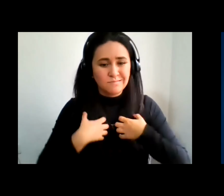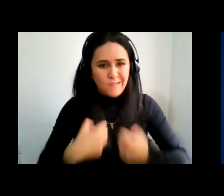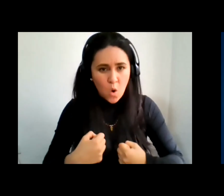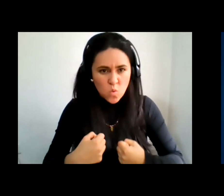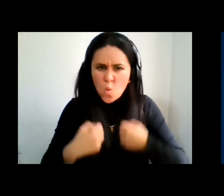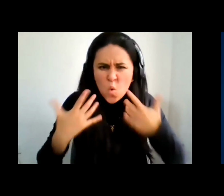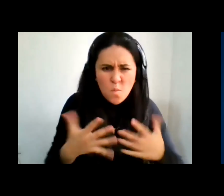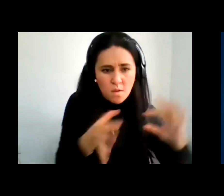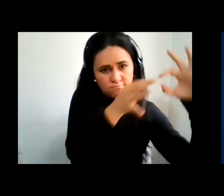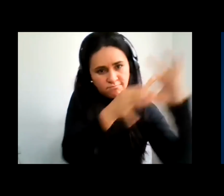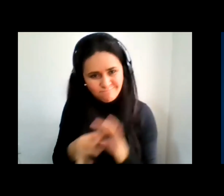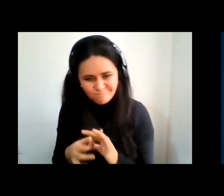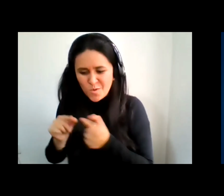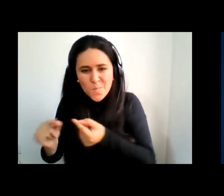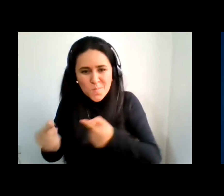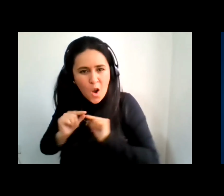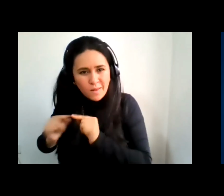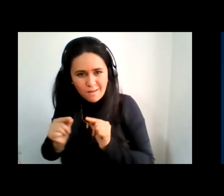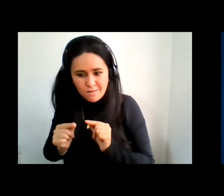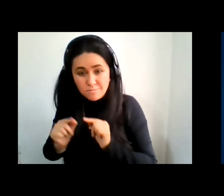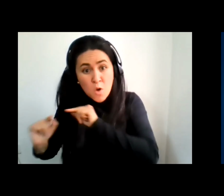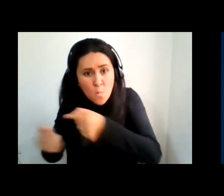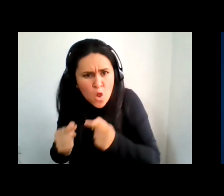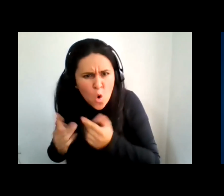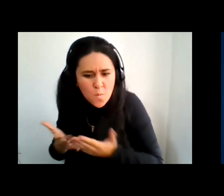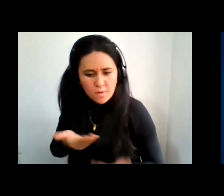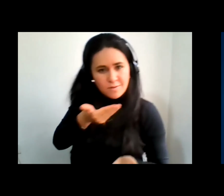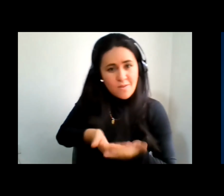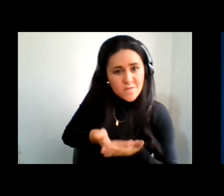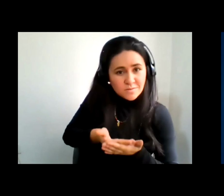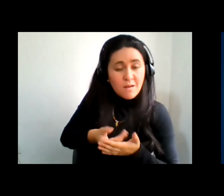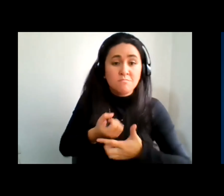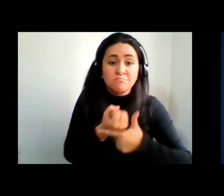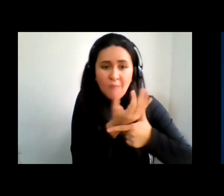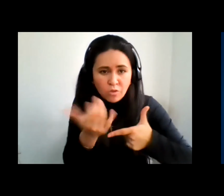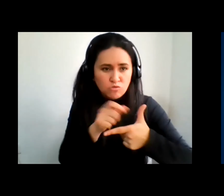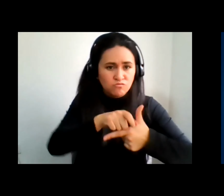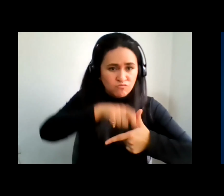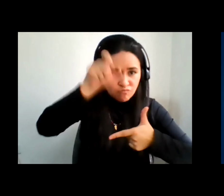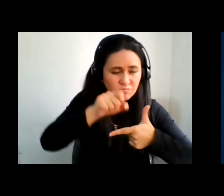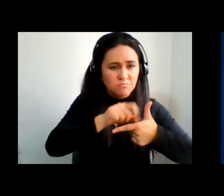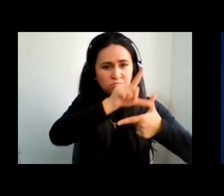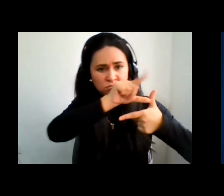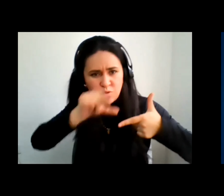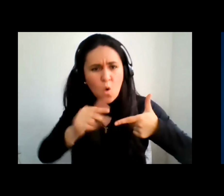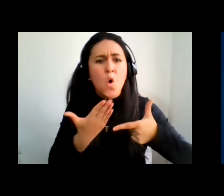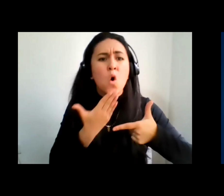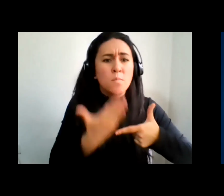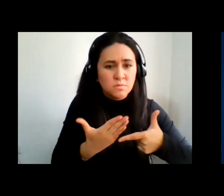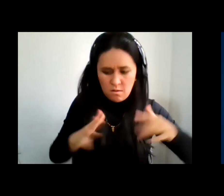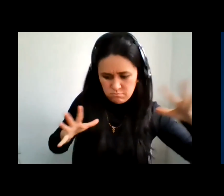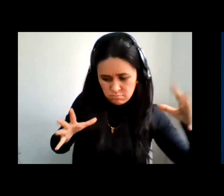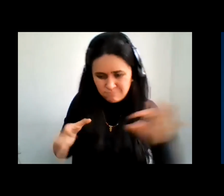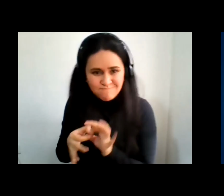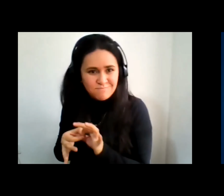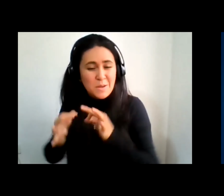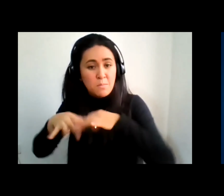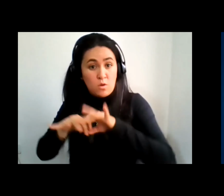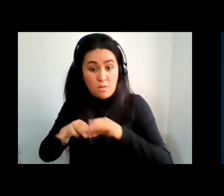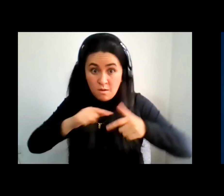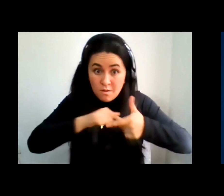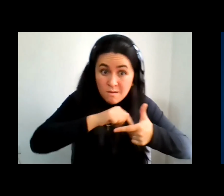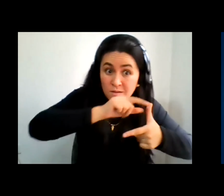políticas basadas en evidencia. Si no tenemos la información, si no tenemos los datos y el análisis de las barreras que existen en nuestros sistemas de salud, entonces no